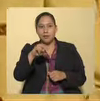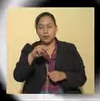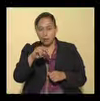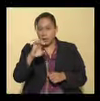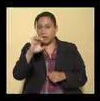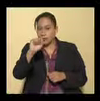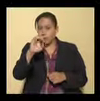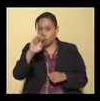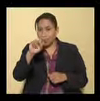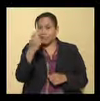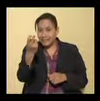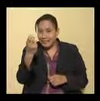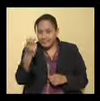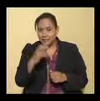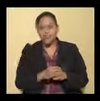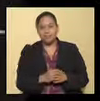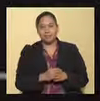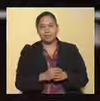Martín Scorsese.